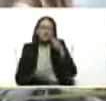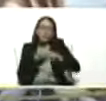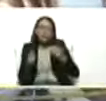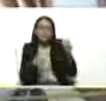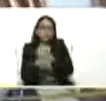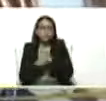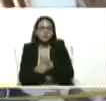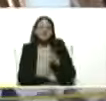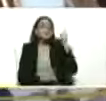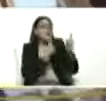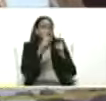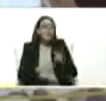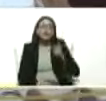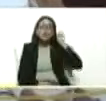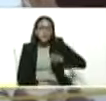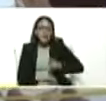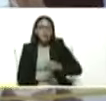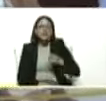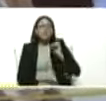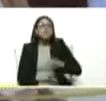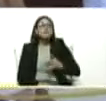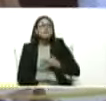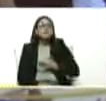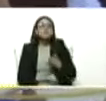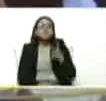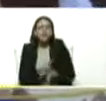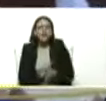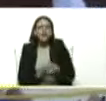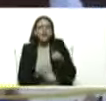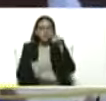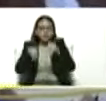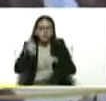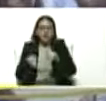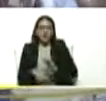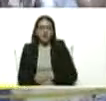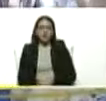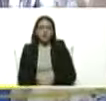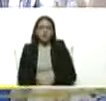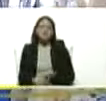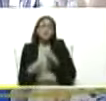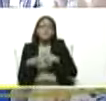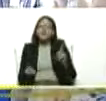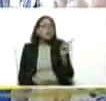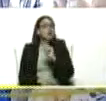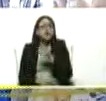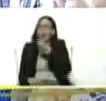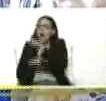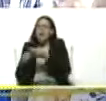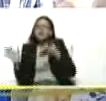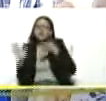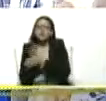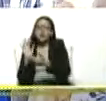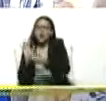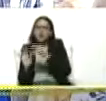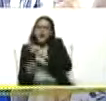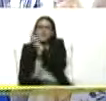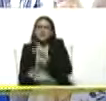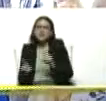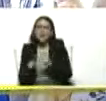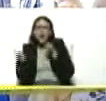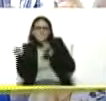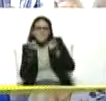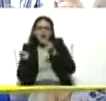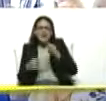que se exprese libremente, por quien quiera, pero no será una hecatombe, el sabotaje de un puente, el